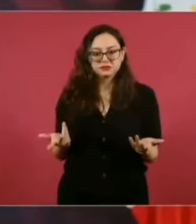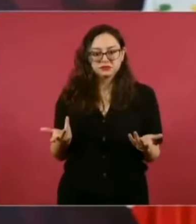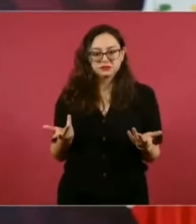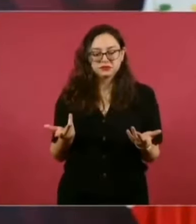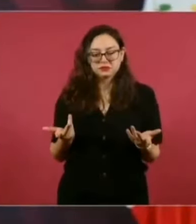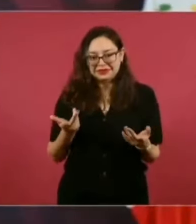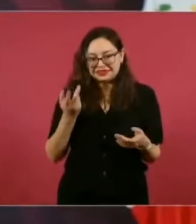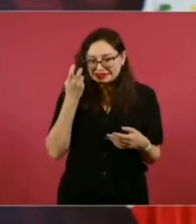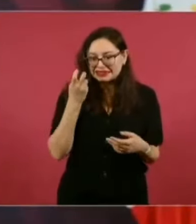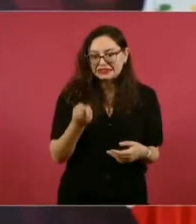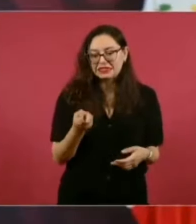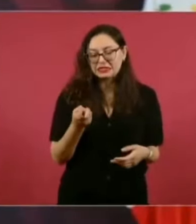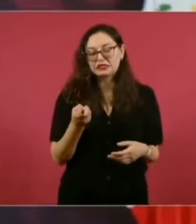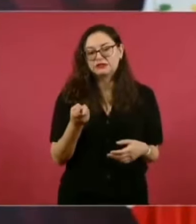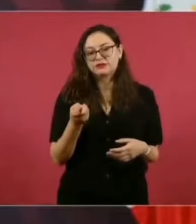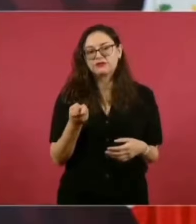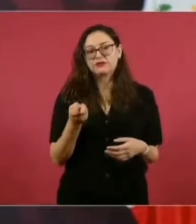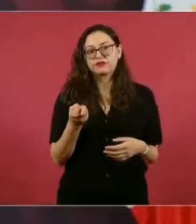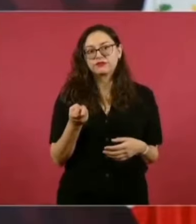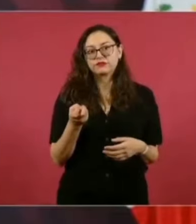recibir,